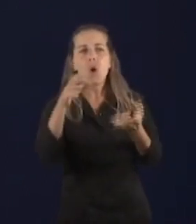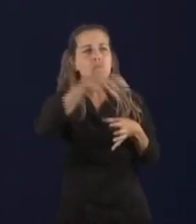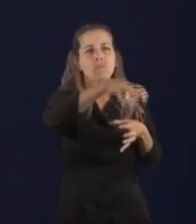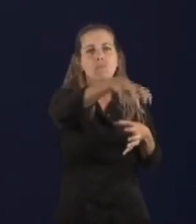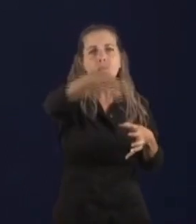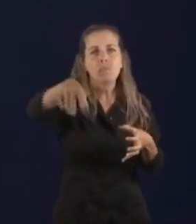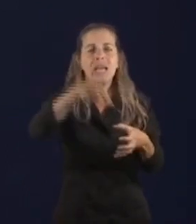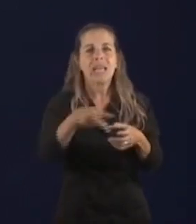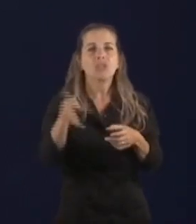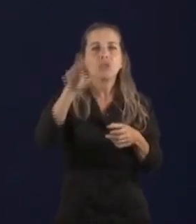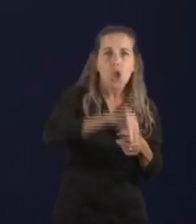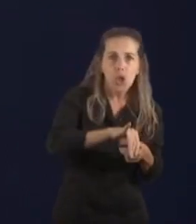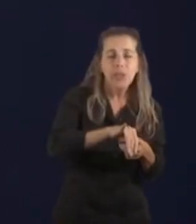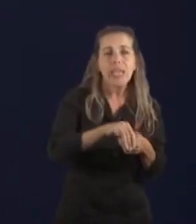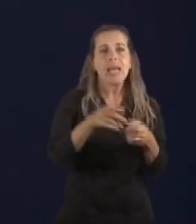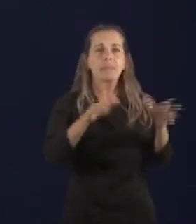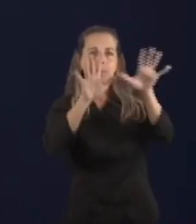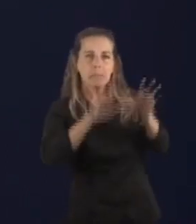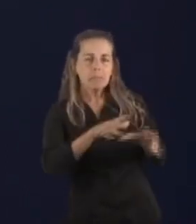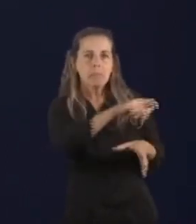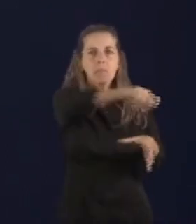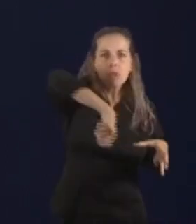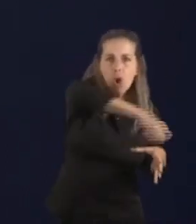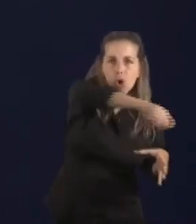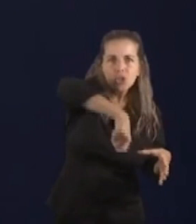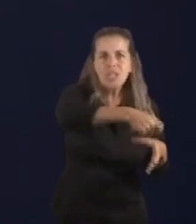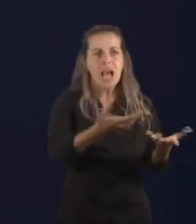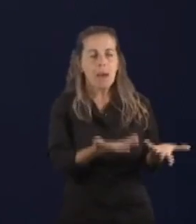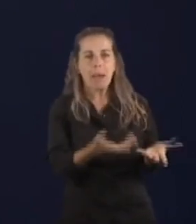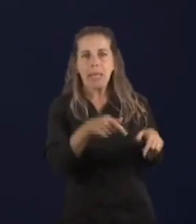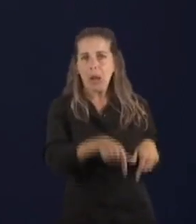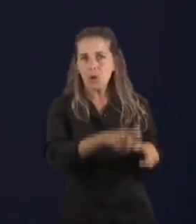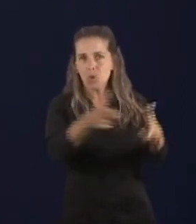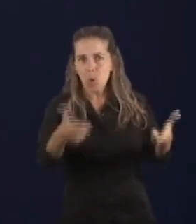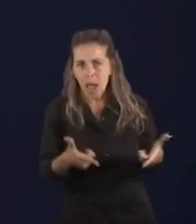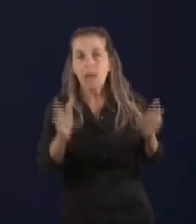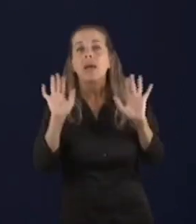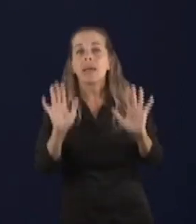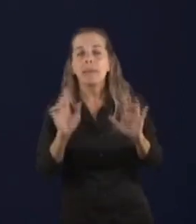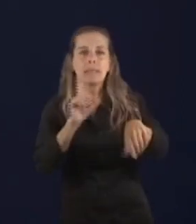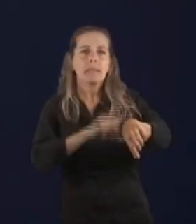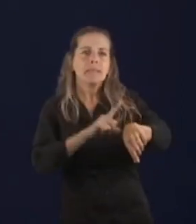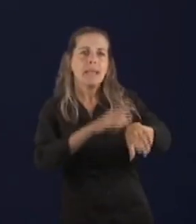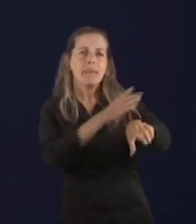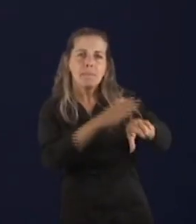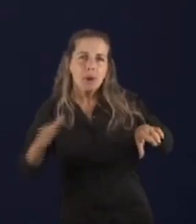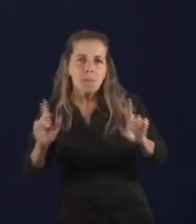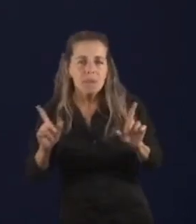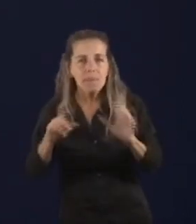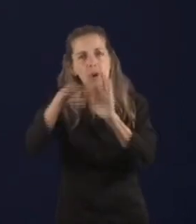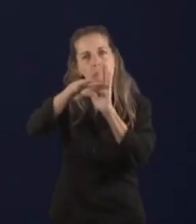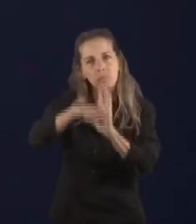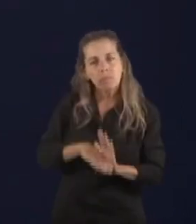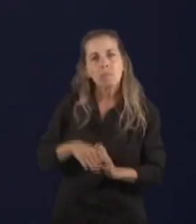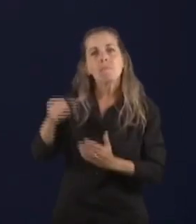día asistir a personas vulnerables y que ha cumplido con todo lo que el Ministerio de capital